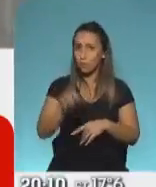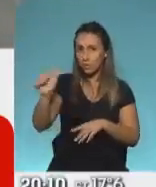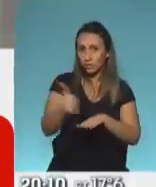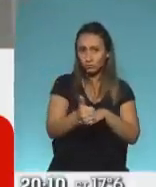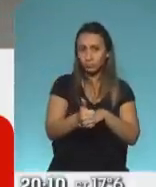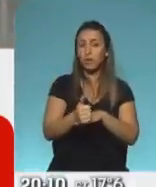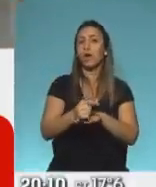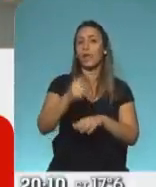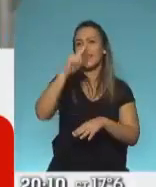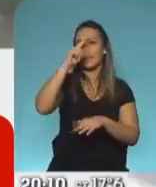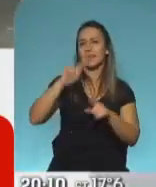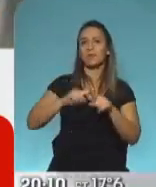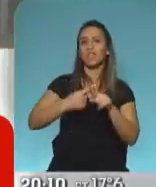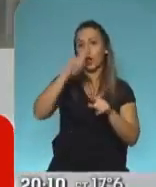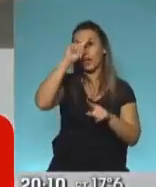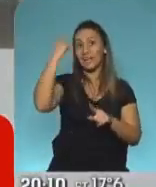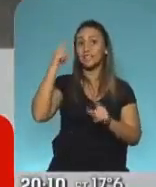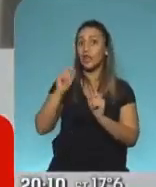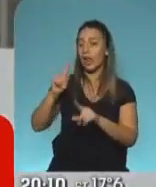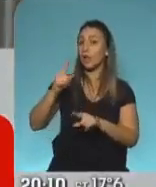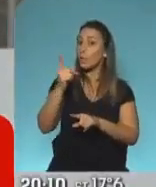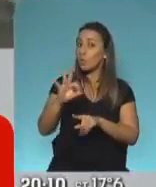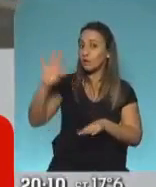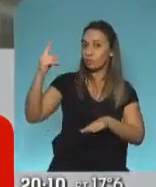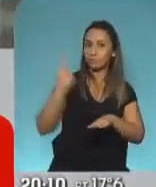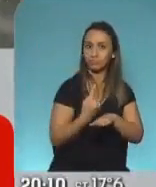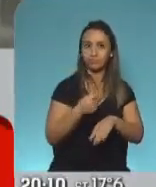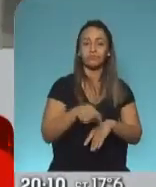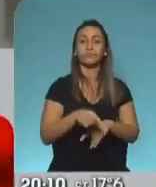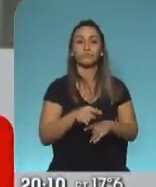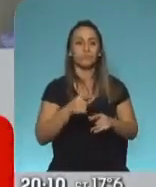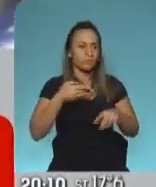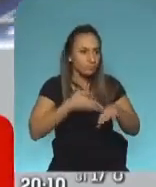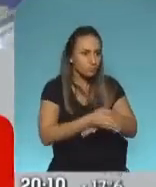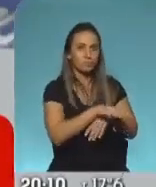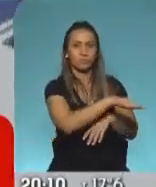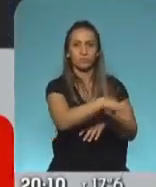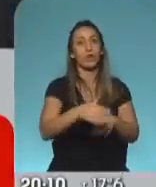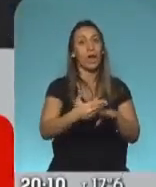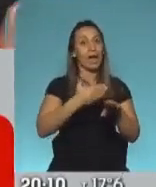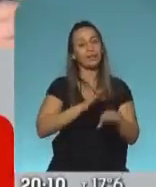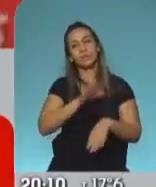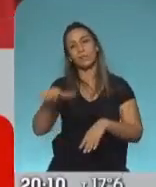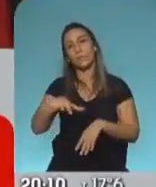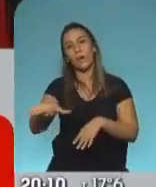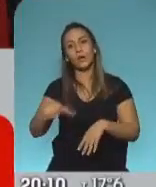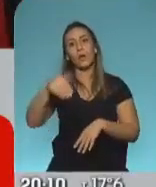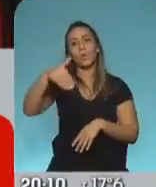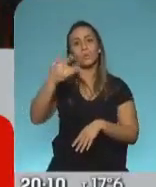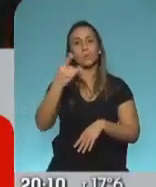rango nacional que se acercó por ahora al barrio Azul, después de haber estado recorriendo también el barrio Carlos Mujica y el